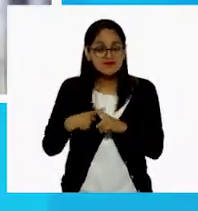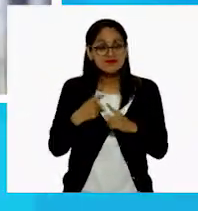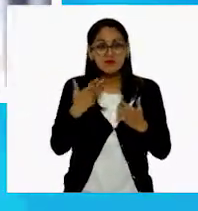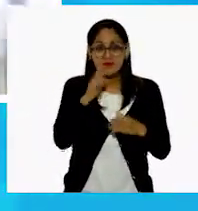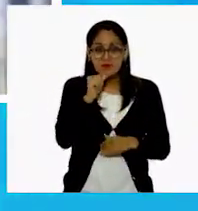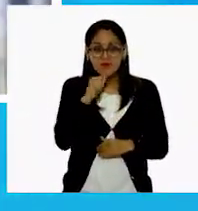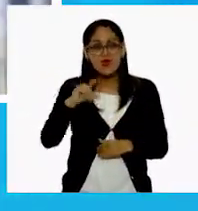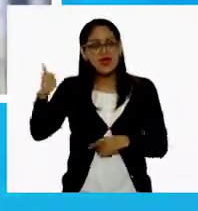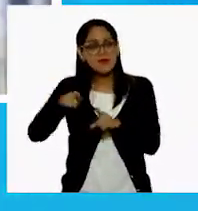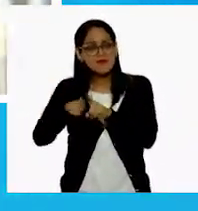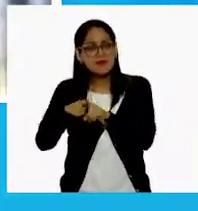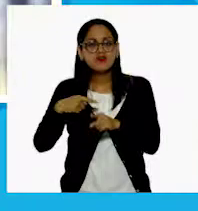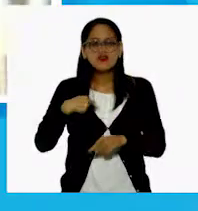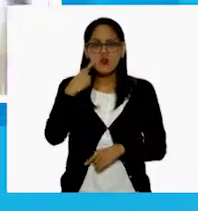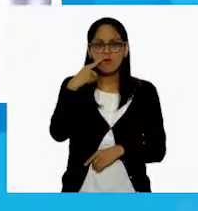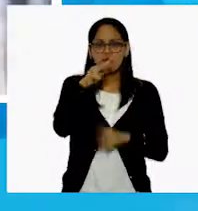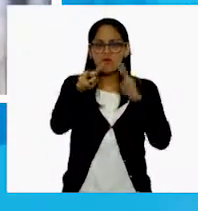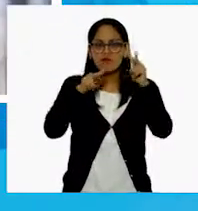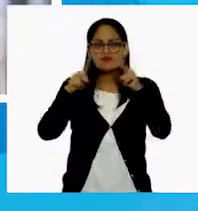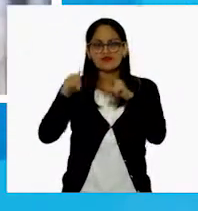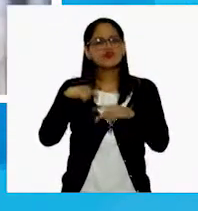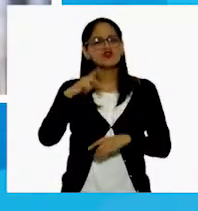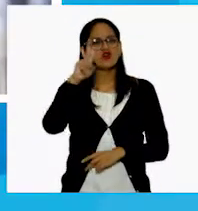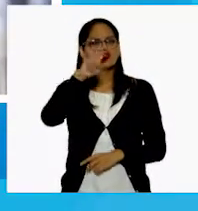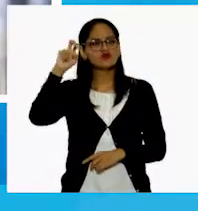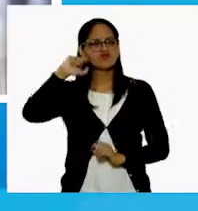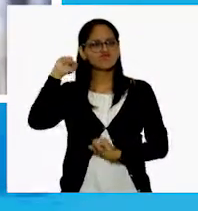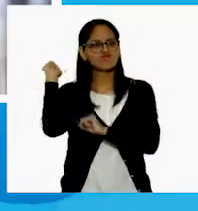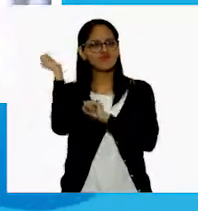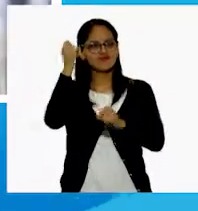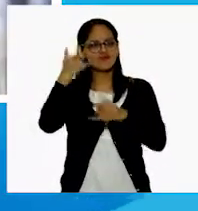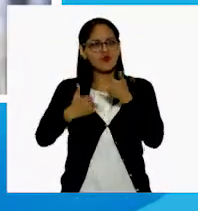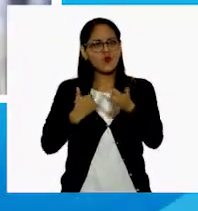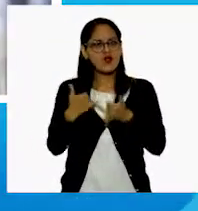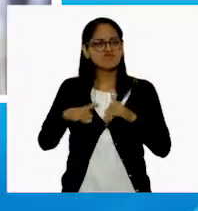hermanos. Gozo de muy buena vista, mi sueño es ser beisbolista.